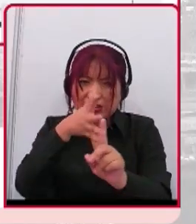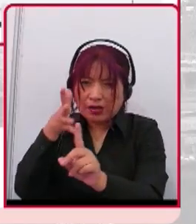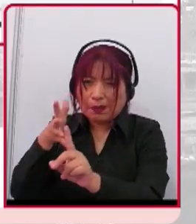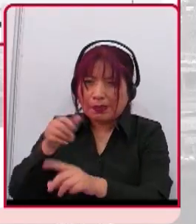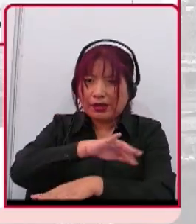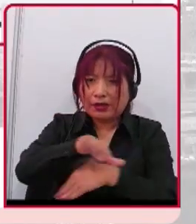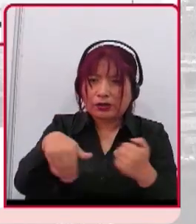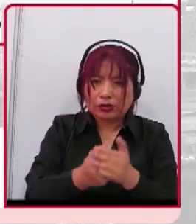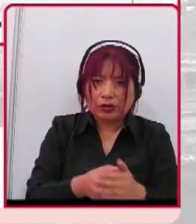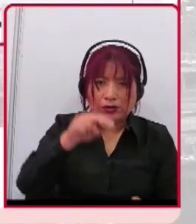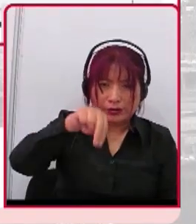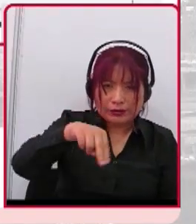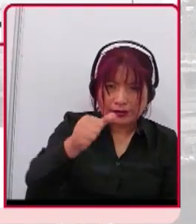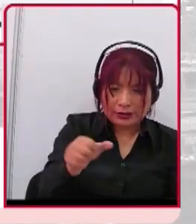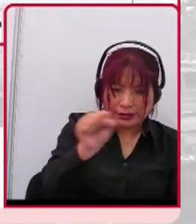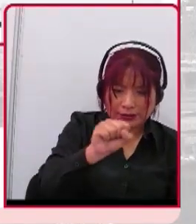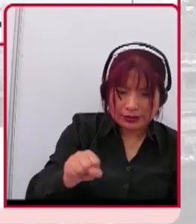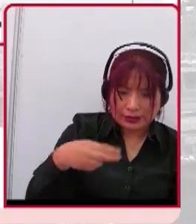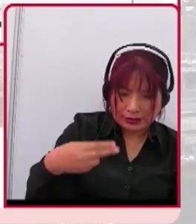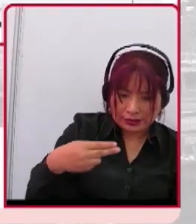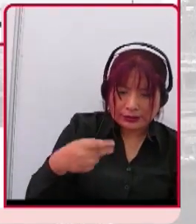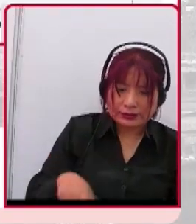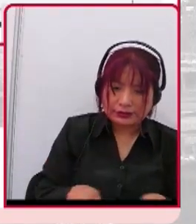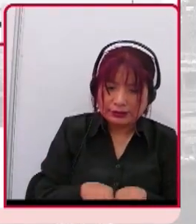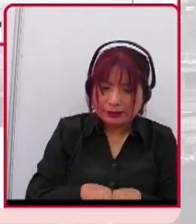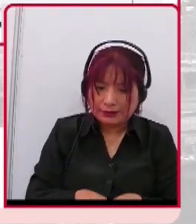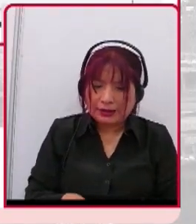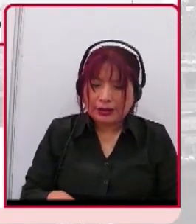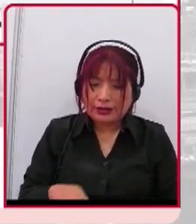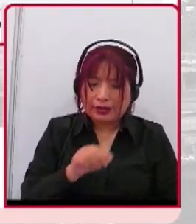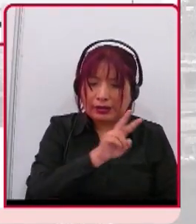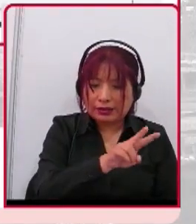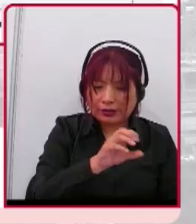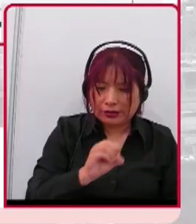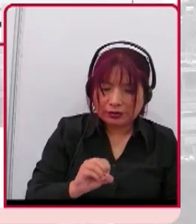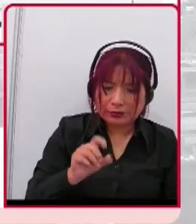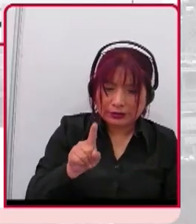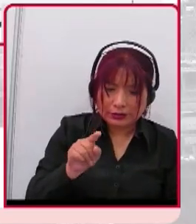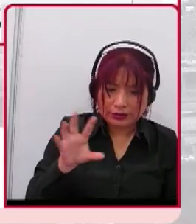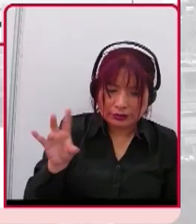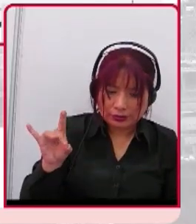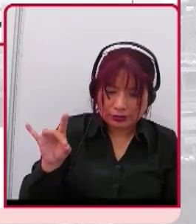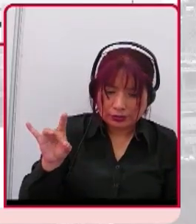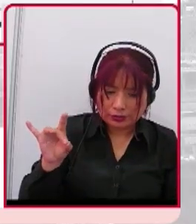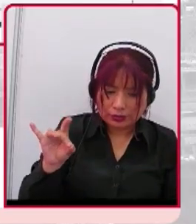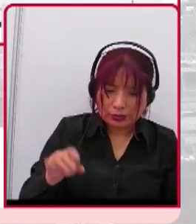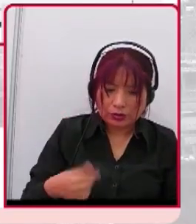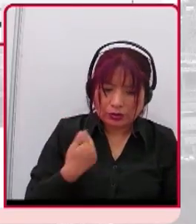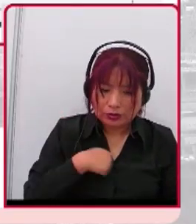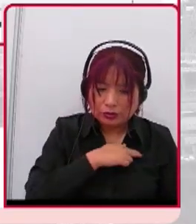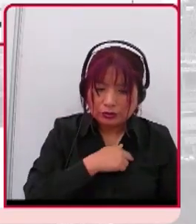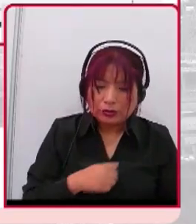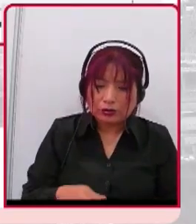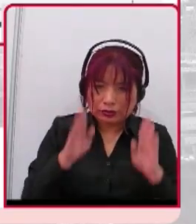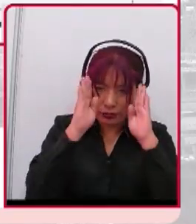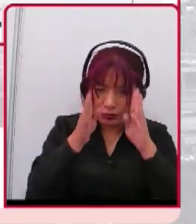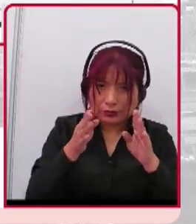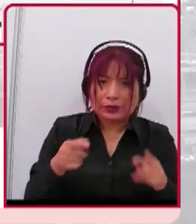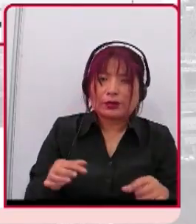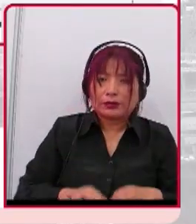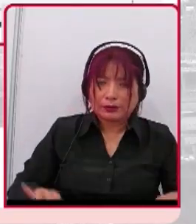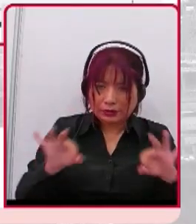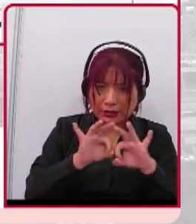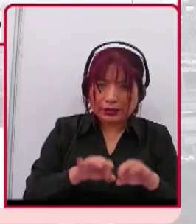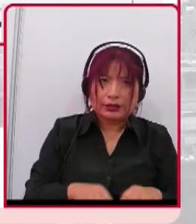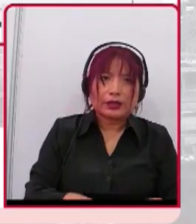el uso de NaSH. A partir del año 2018, nosotros ya nos enfocamos principalmente a trabajar